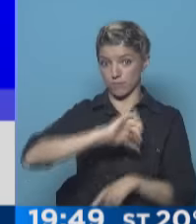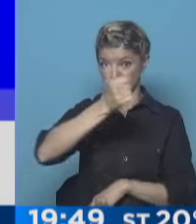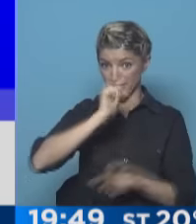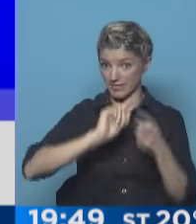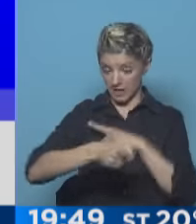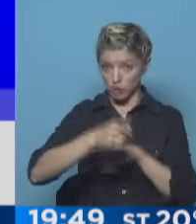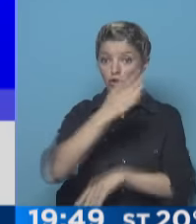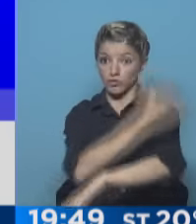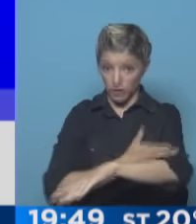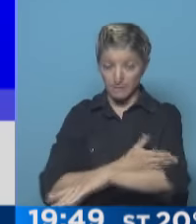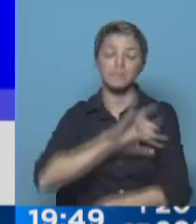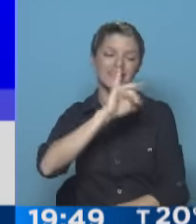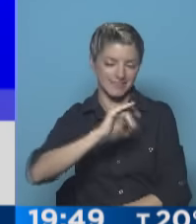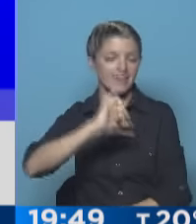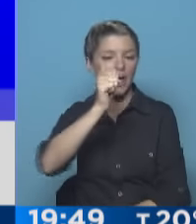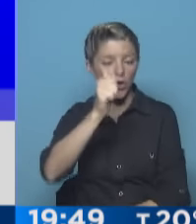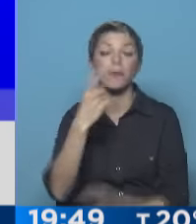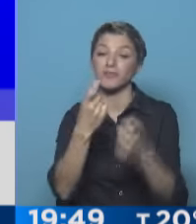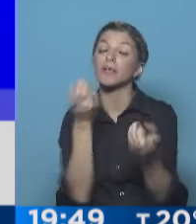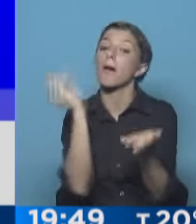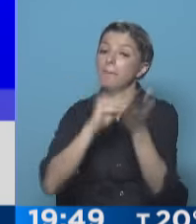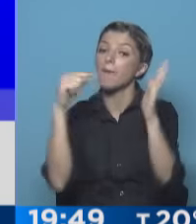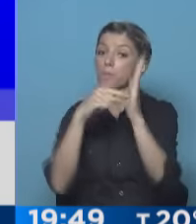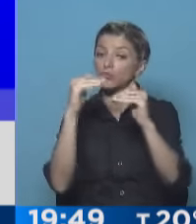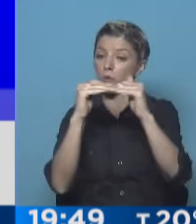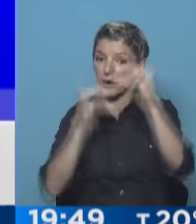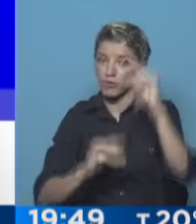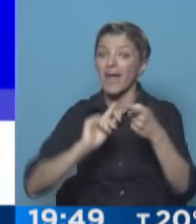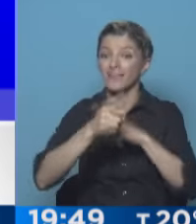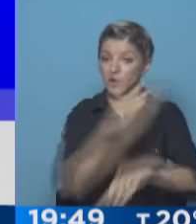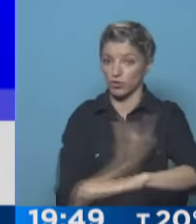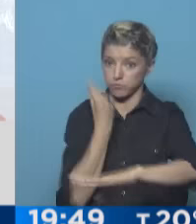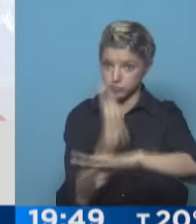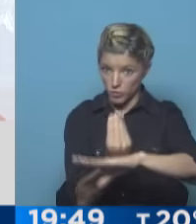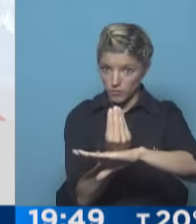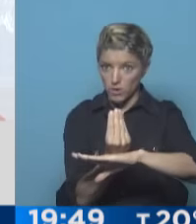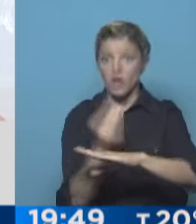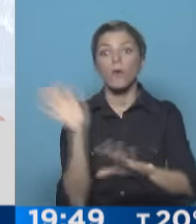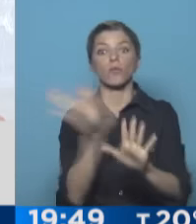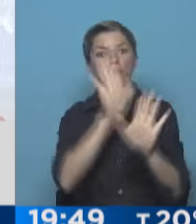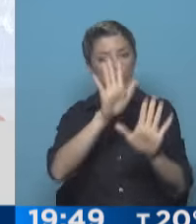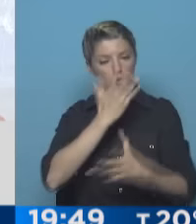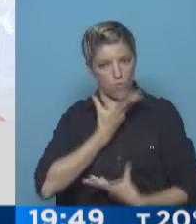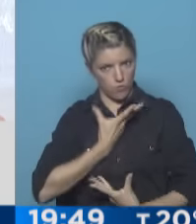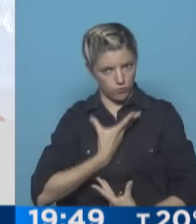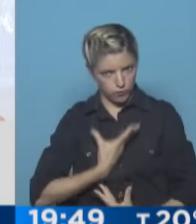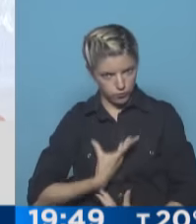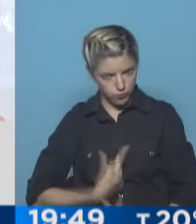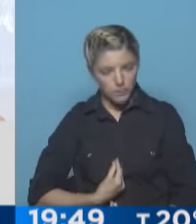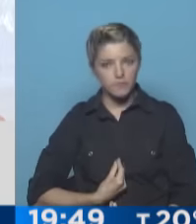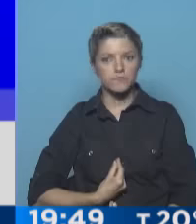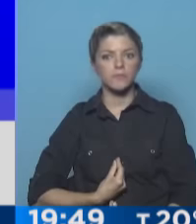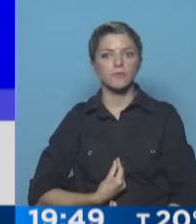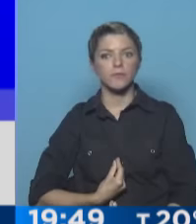ganó pero no alcanzó la diferencia para que ganara digo una vez que que bajó esa espuma hay una amplia mayoría de los